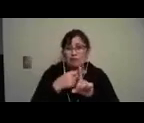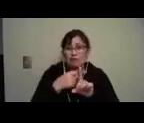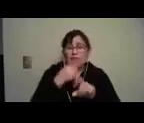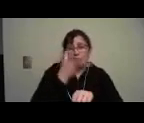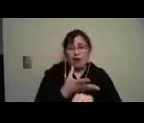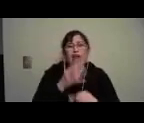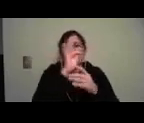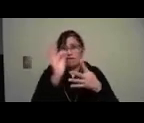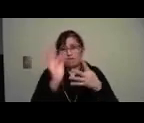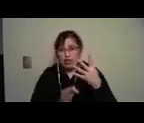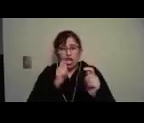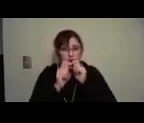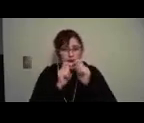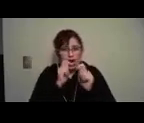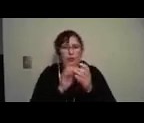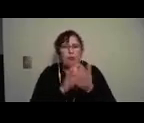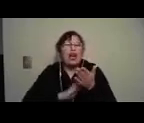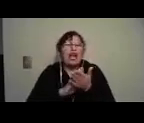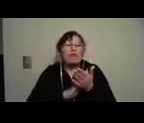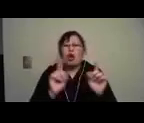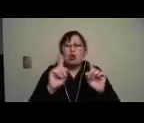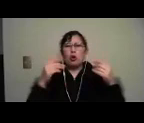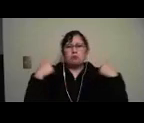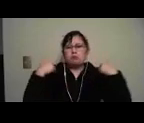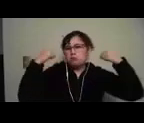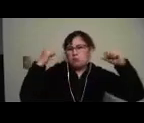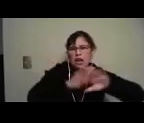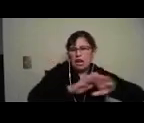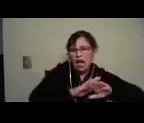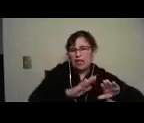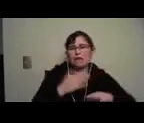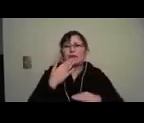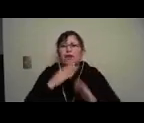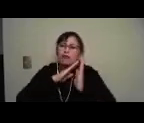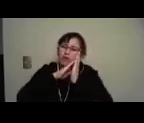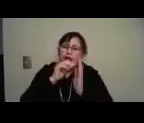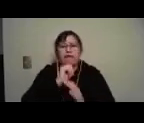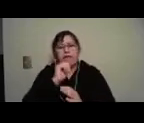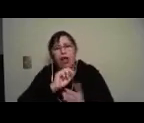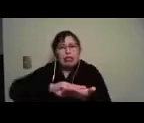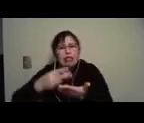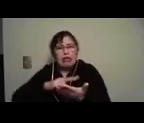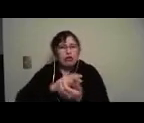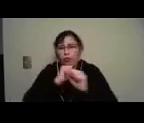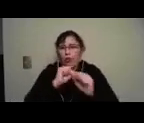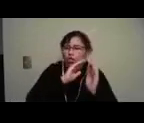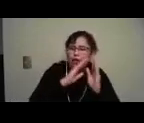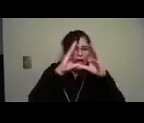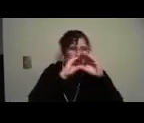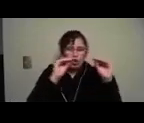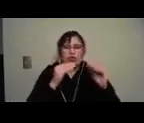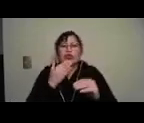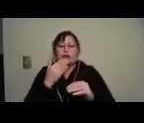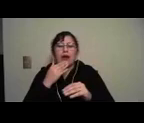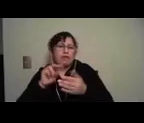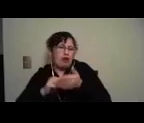el sedentarismo, la privación del sueño, el estrés, algún trastorno de tipo de salud mental,